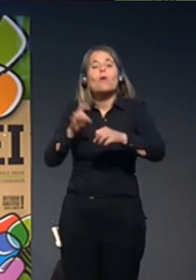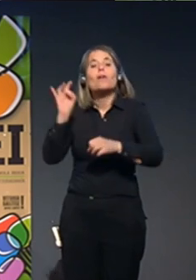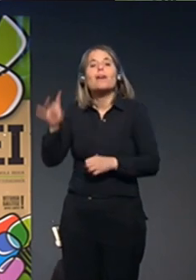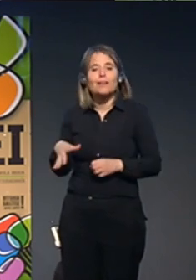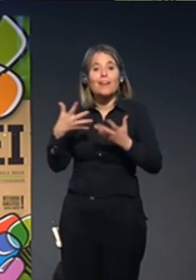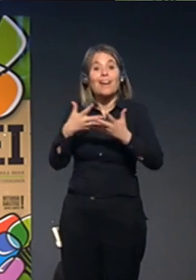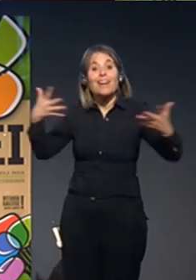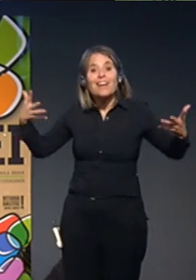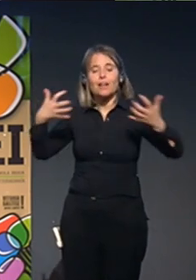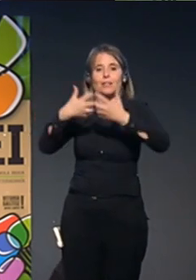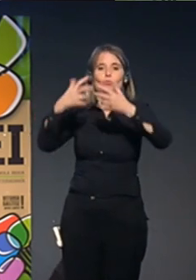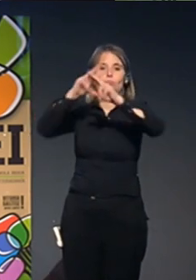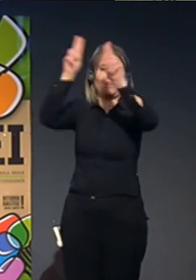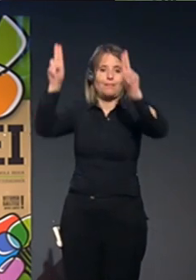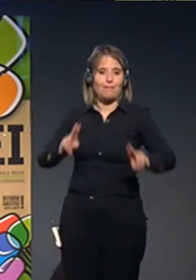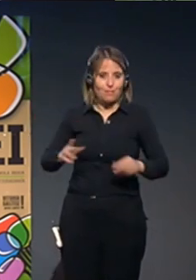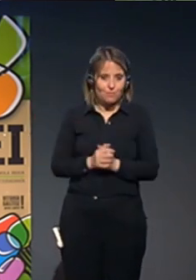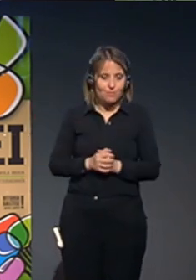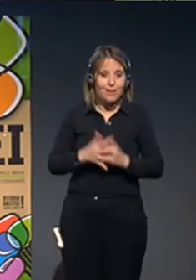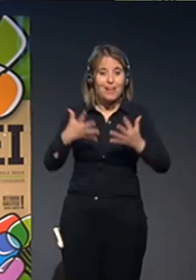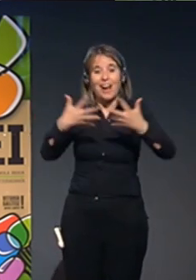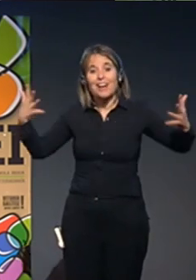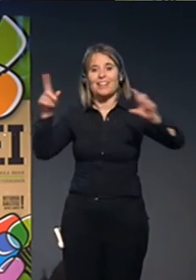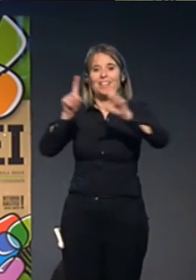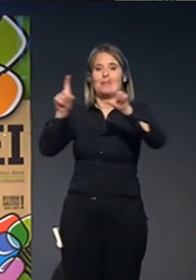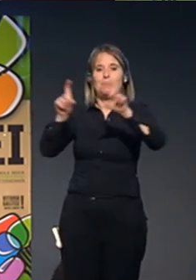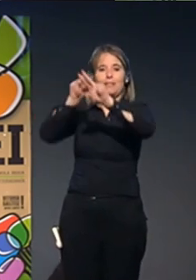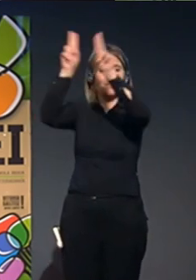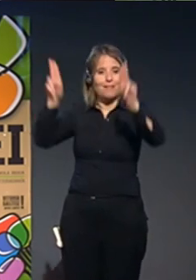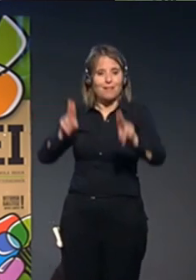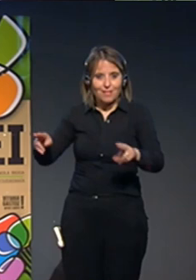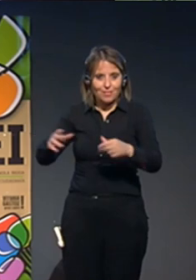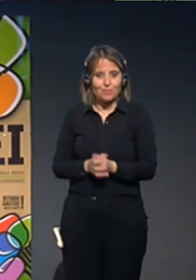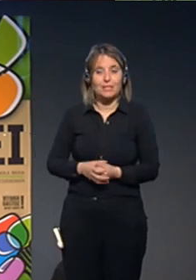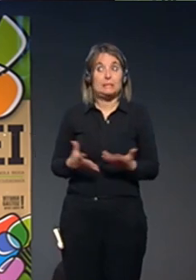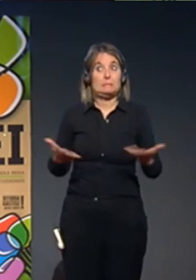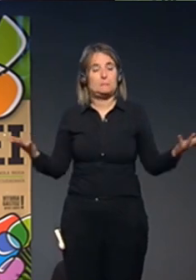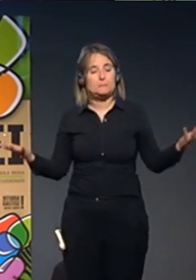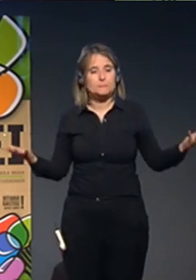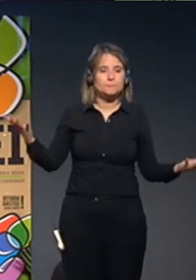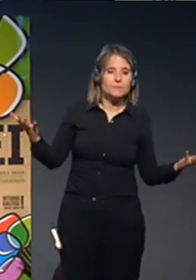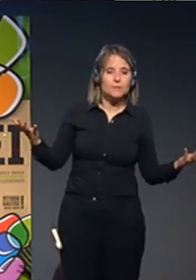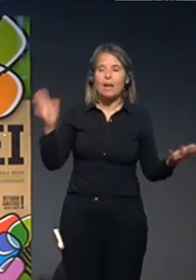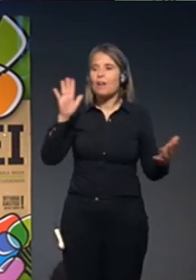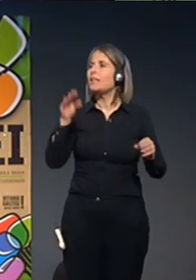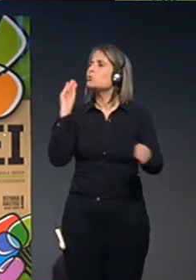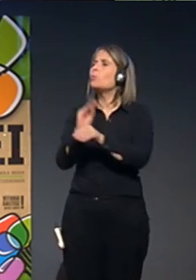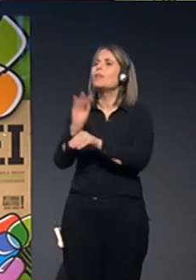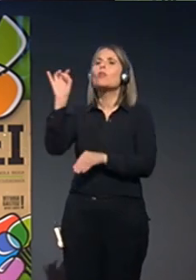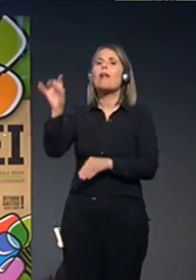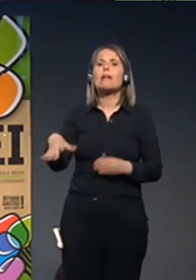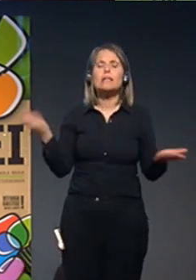la gran agroindustria internacional las grandes corporaciones internacionales entonces a quién estamos